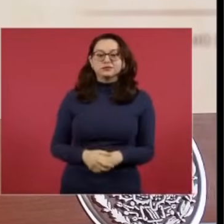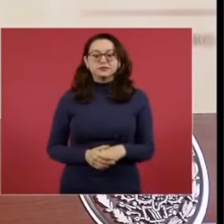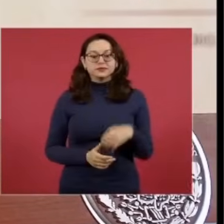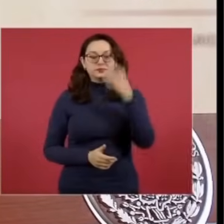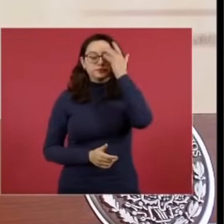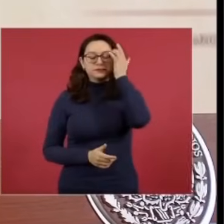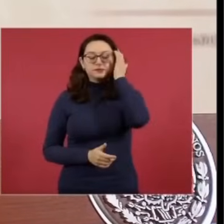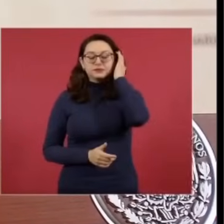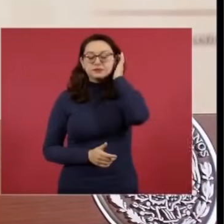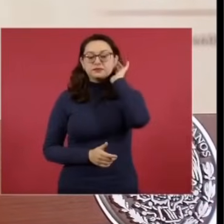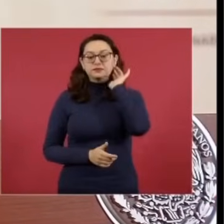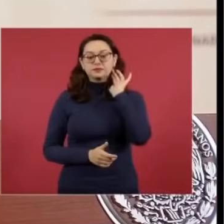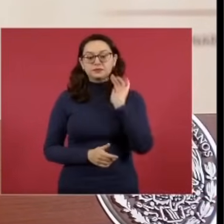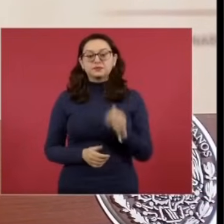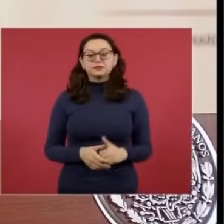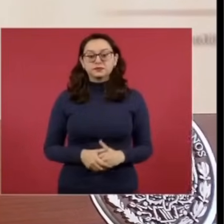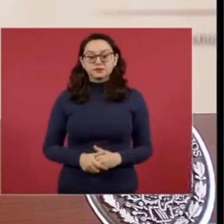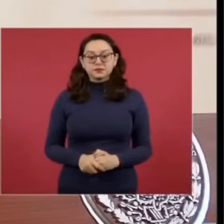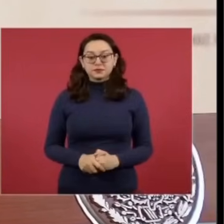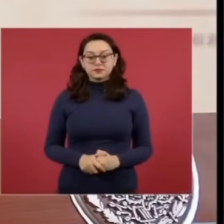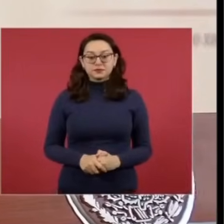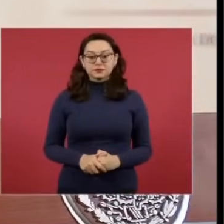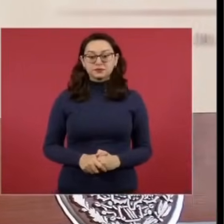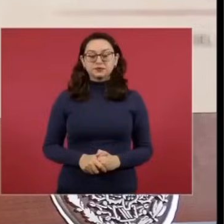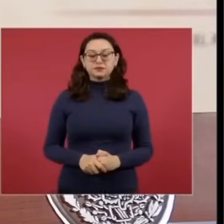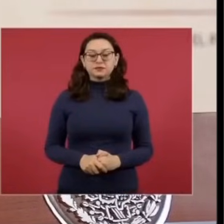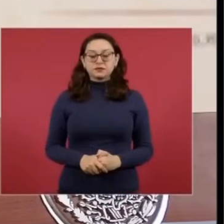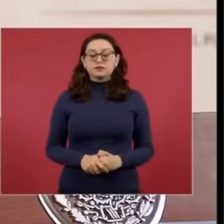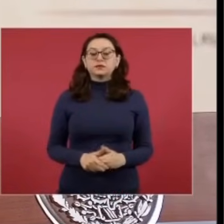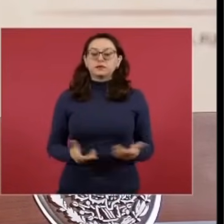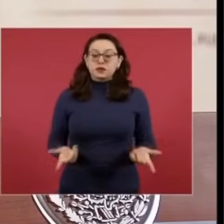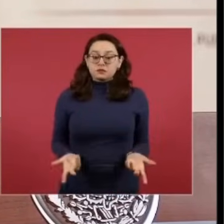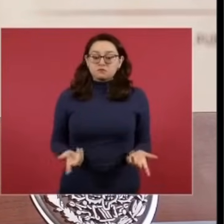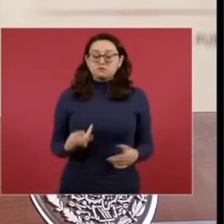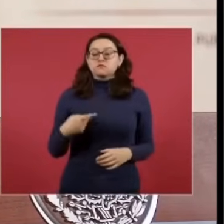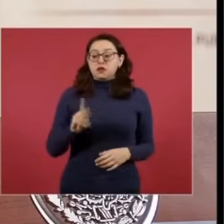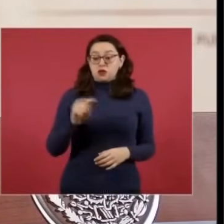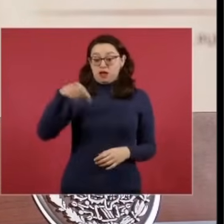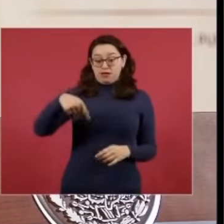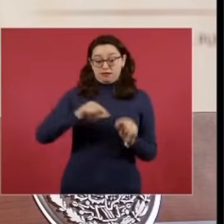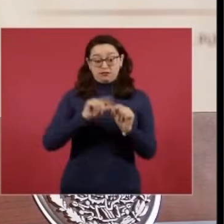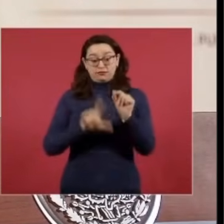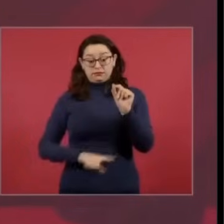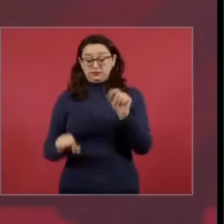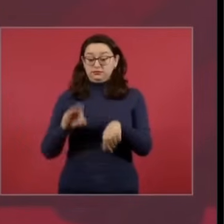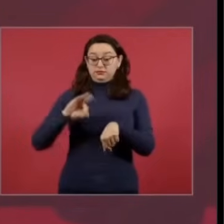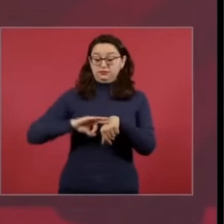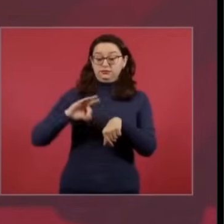medicamentos. Se ponen a comprarlos en el extranjero para hacer los negocios con los funcionarios del